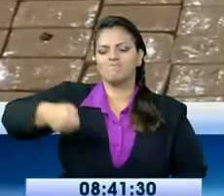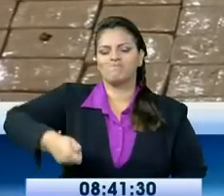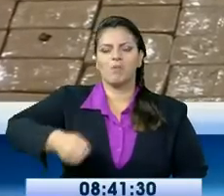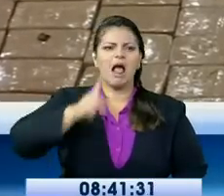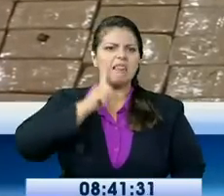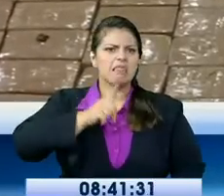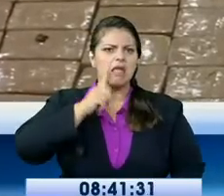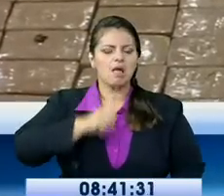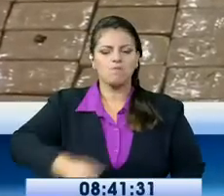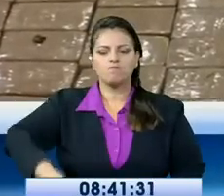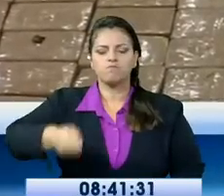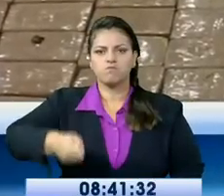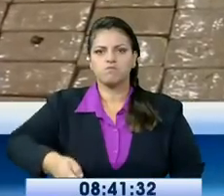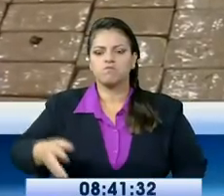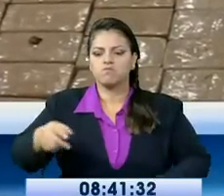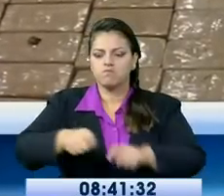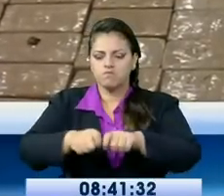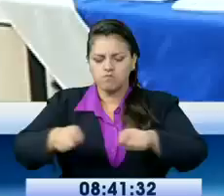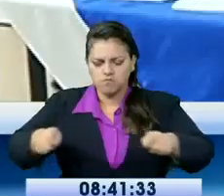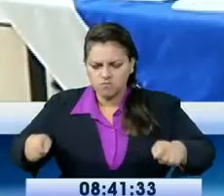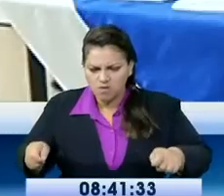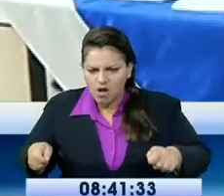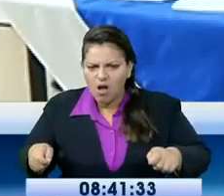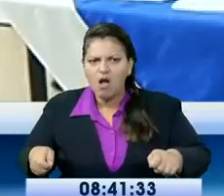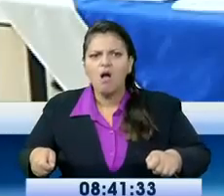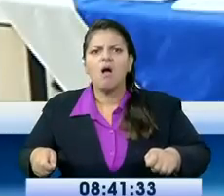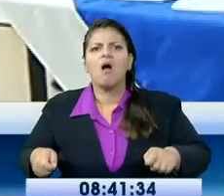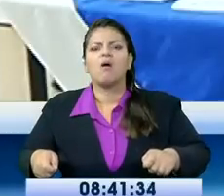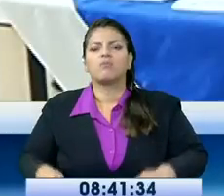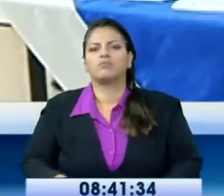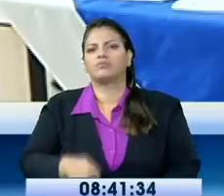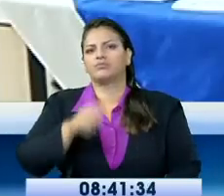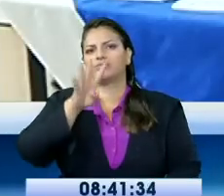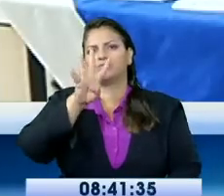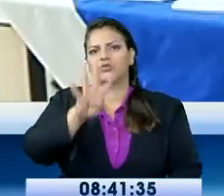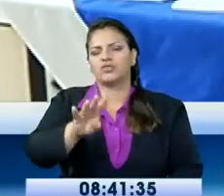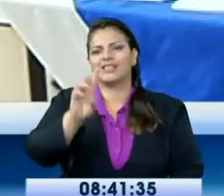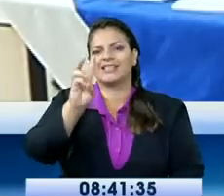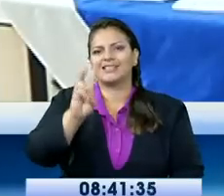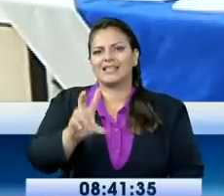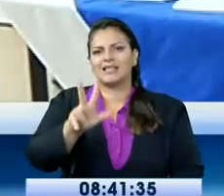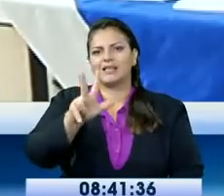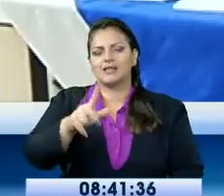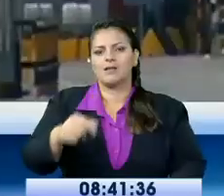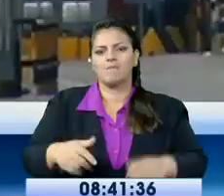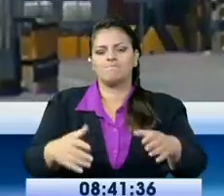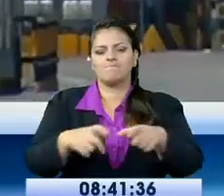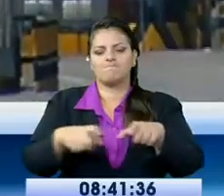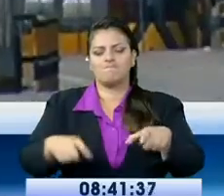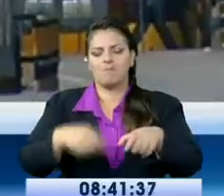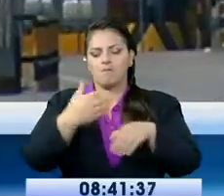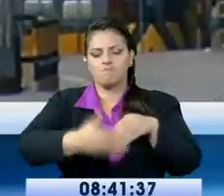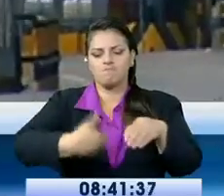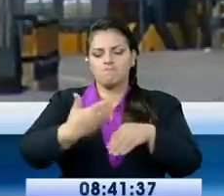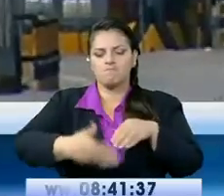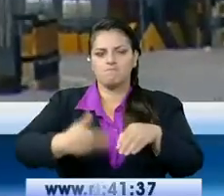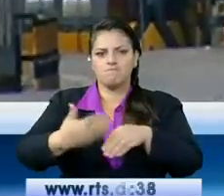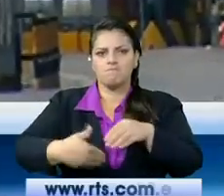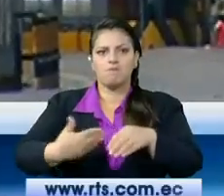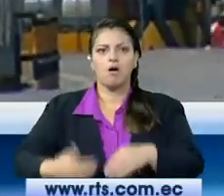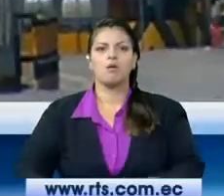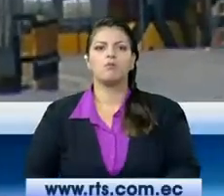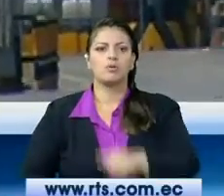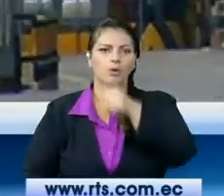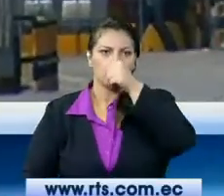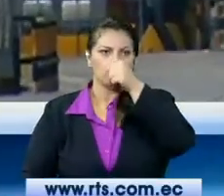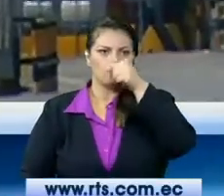con 473 envolturas de cocaína, que según las investigaciones el destino era la contaminación de un